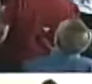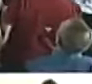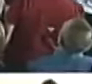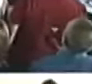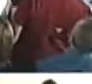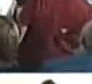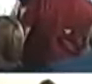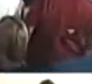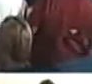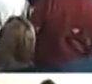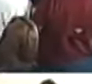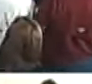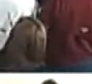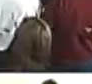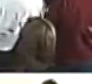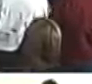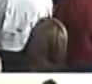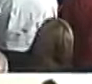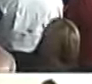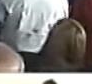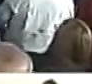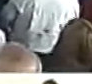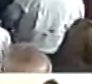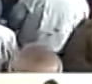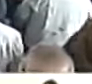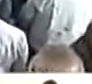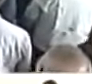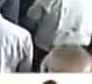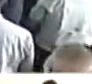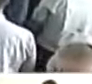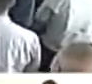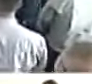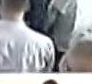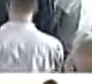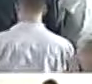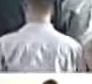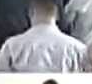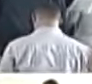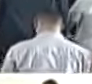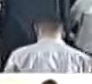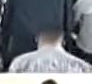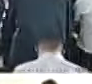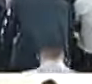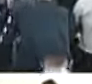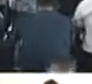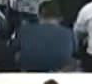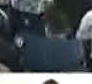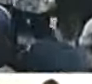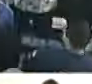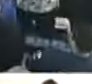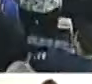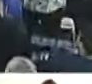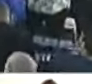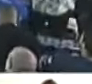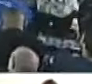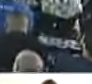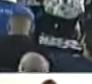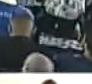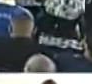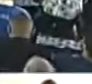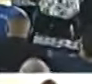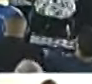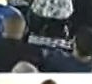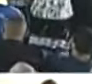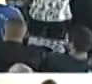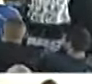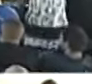Como podemos apreciar en estos momentos, también el presidente constitucional de la República Bolivariana de Venezuela, Nicolás Maduro, recibe este certificado donde